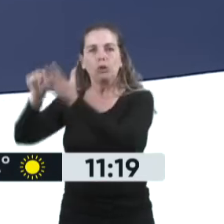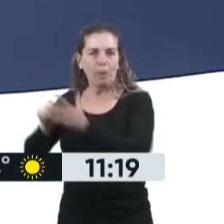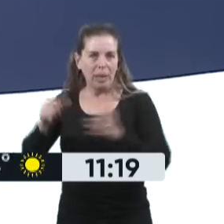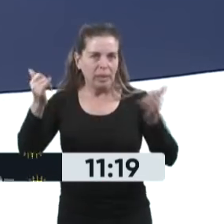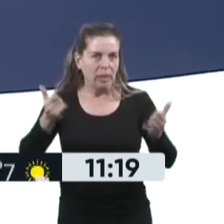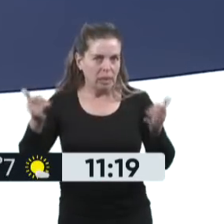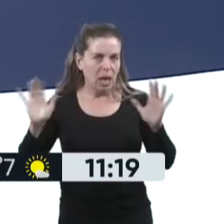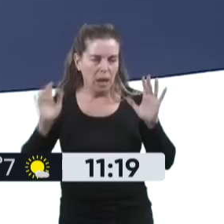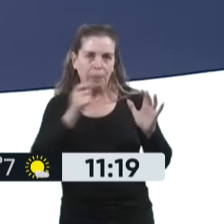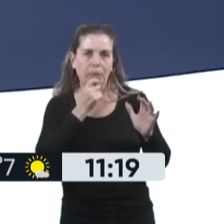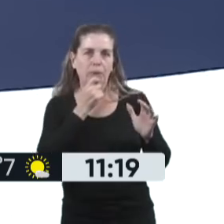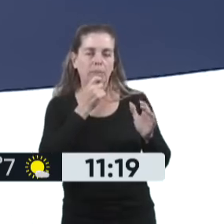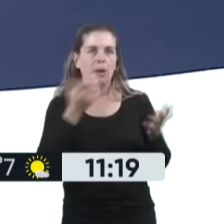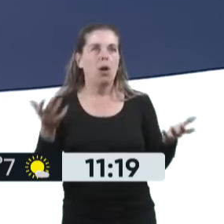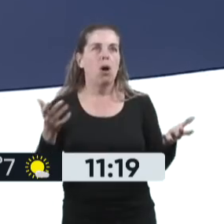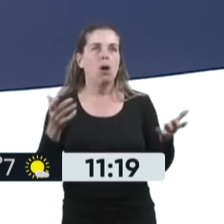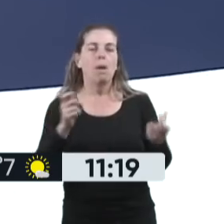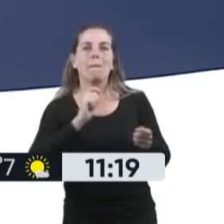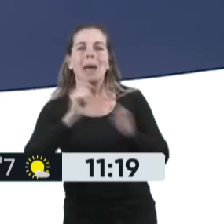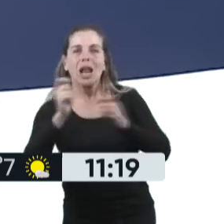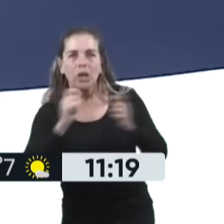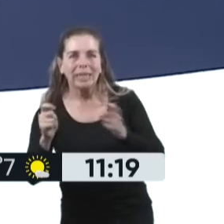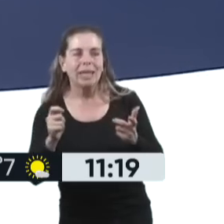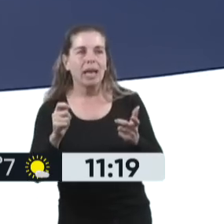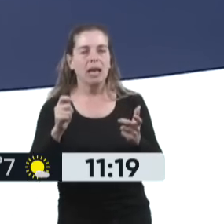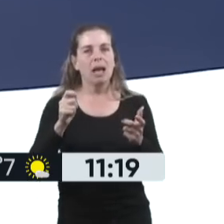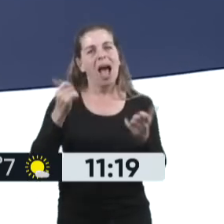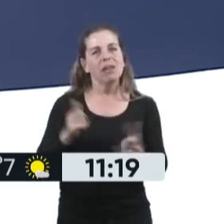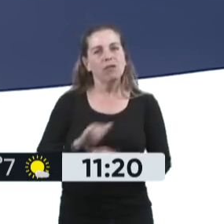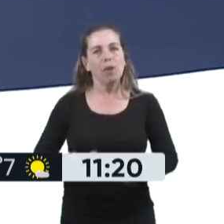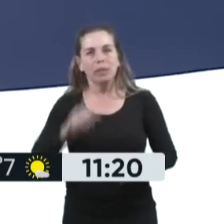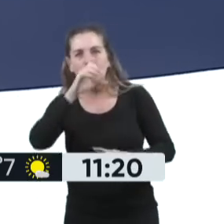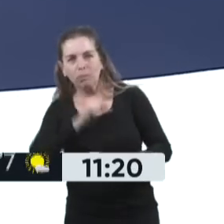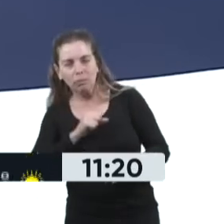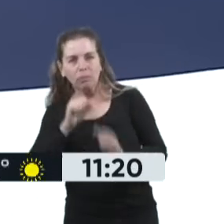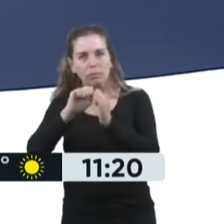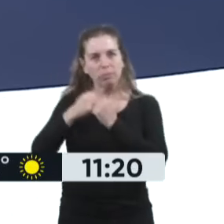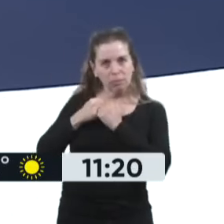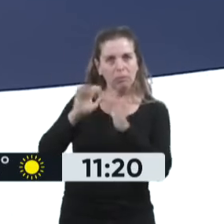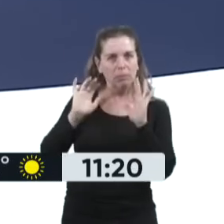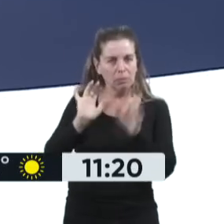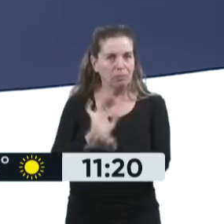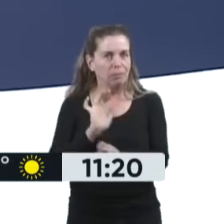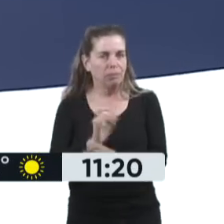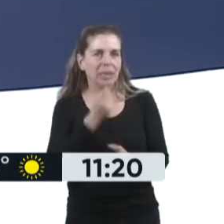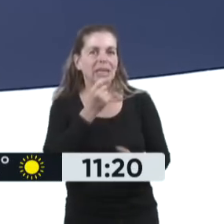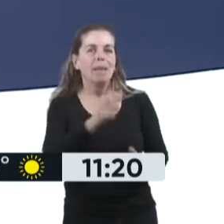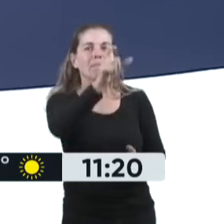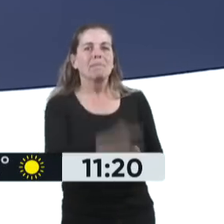mundo, que no difunden cierta información si es lesiva para la